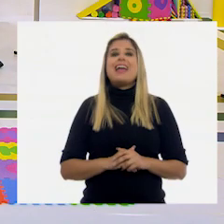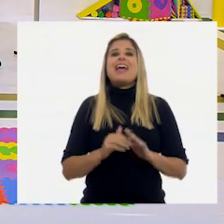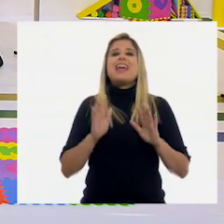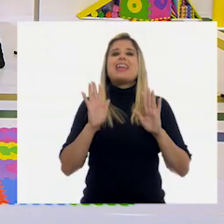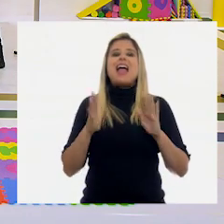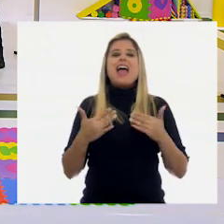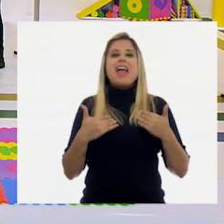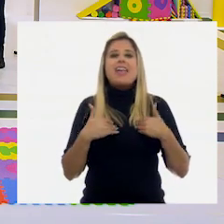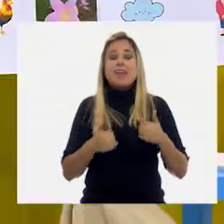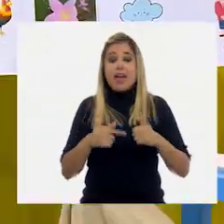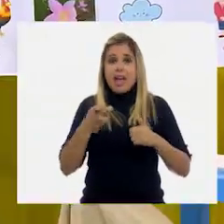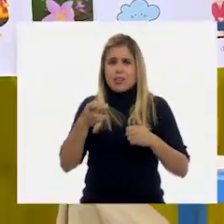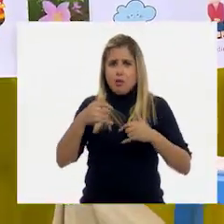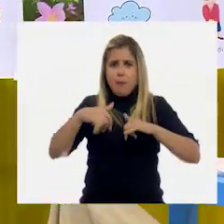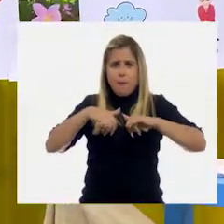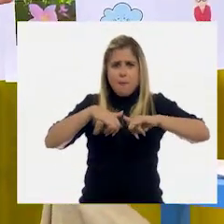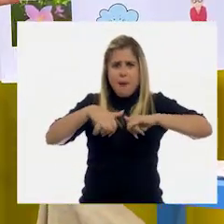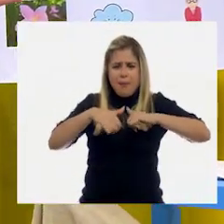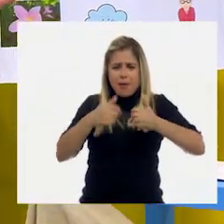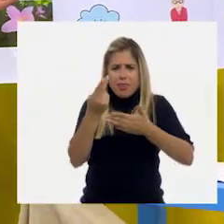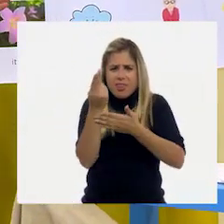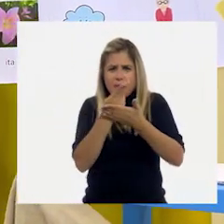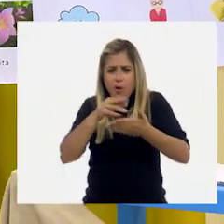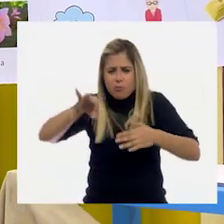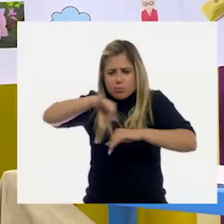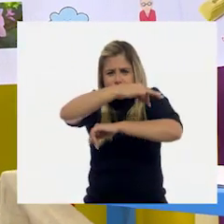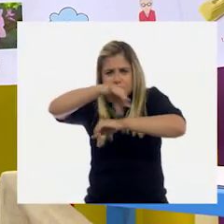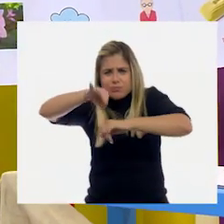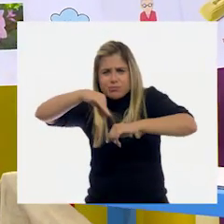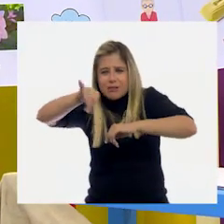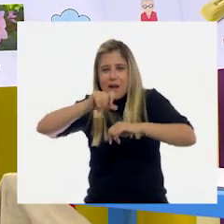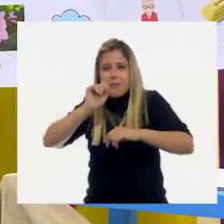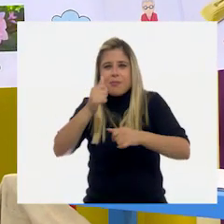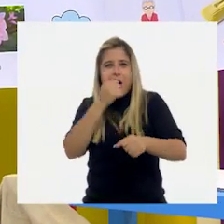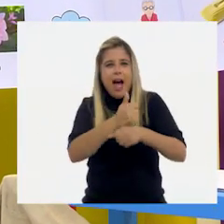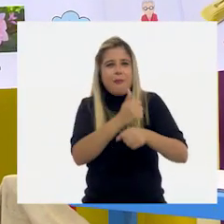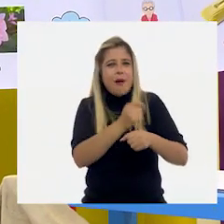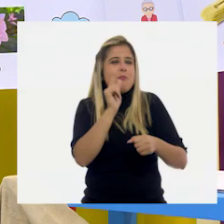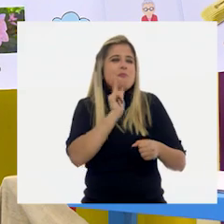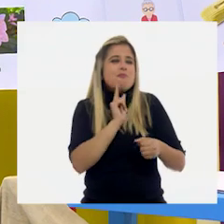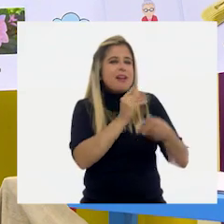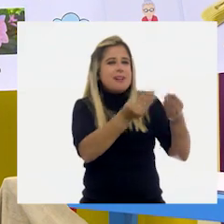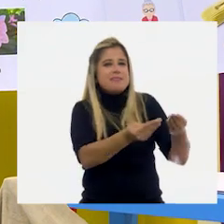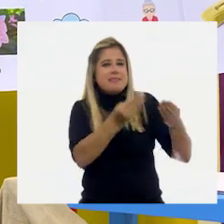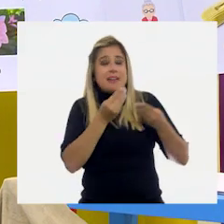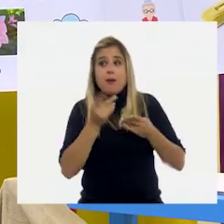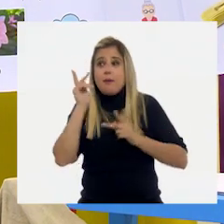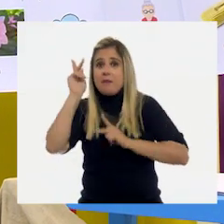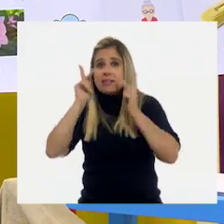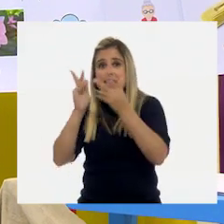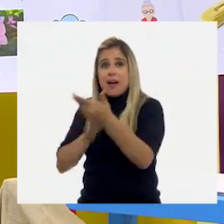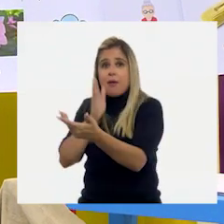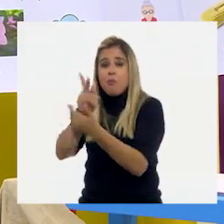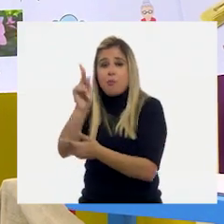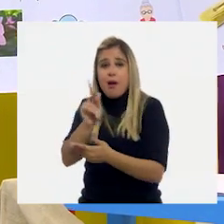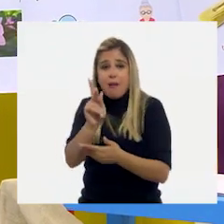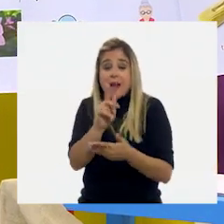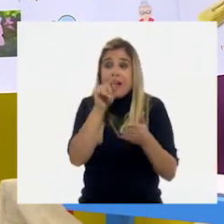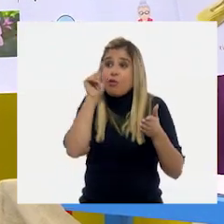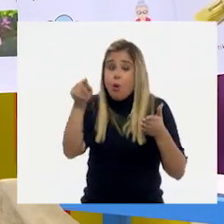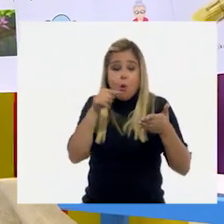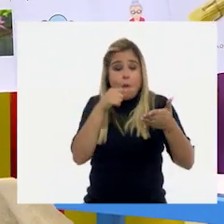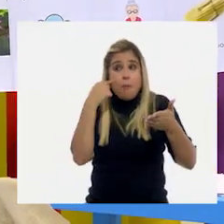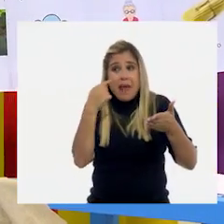Gloria. Entonces los croquis son esos pequeños dibujitos que me daba mi abuelita, por ejemplo, cuando la iba a visitar a su pueblo y me decía, tienes que